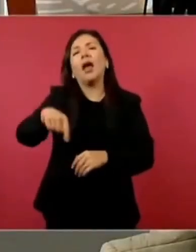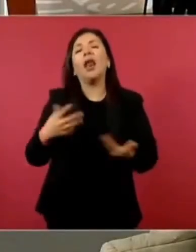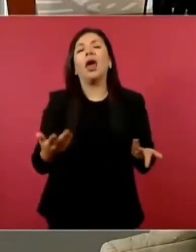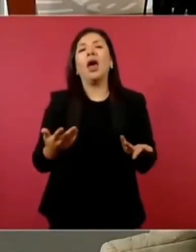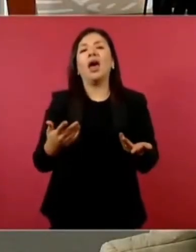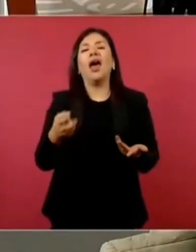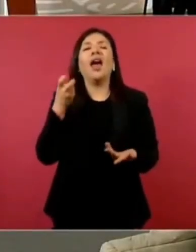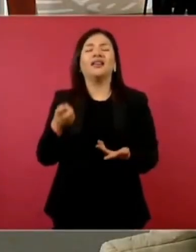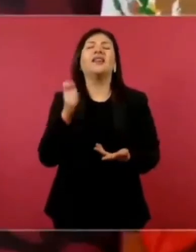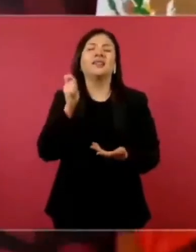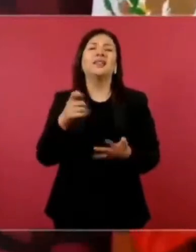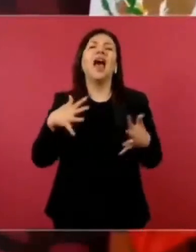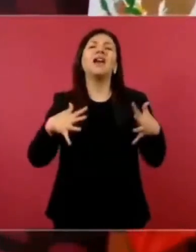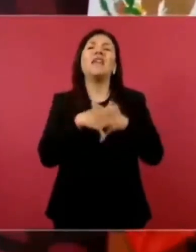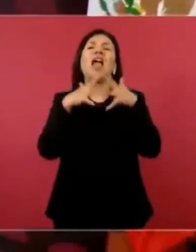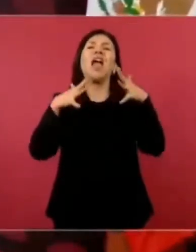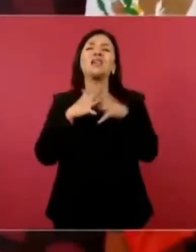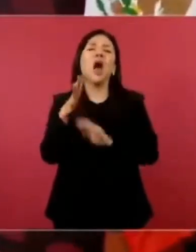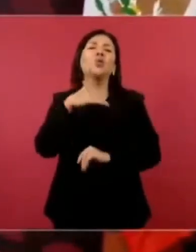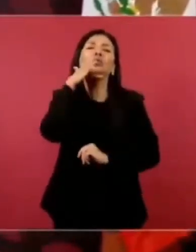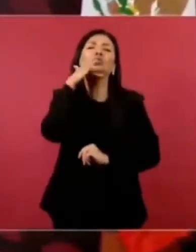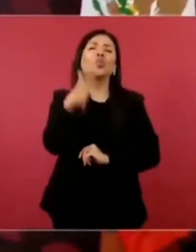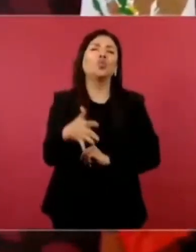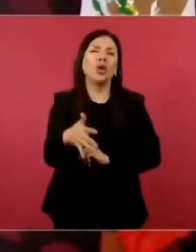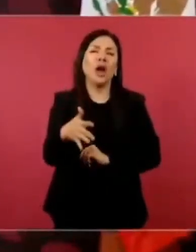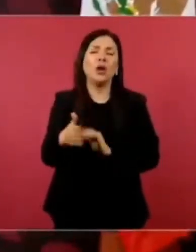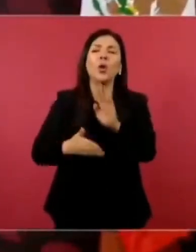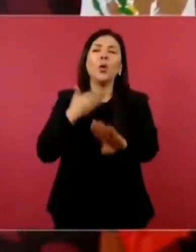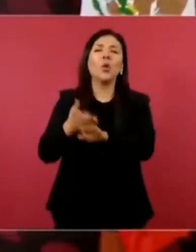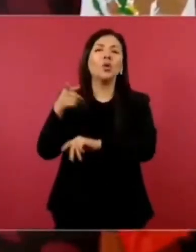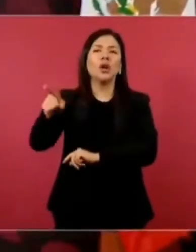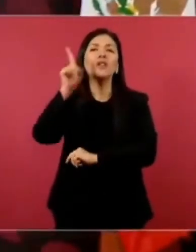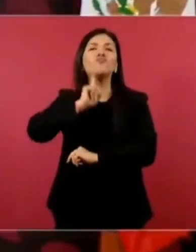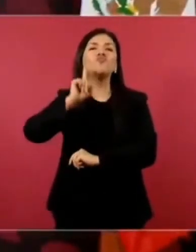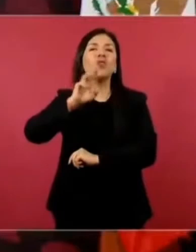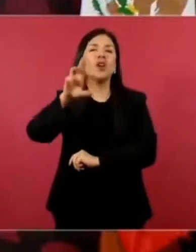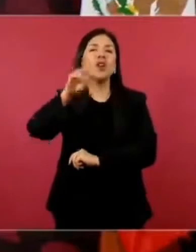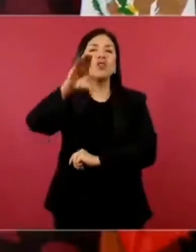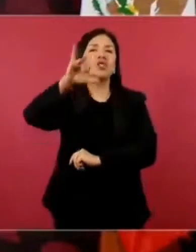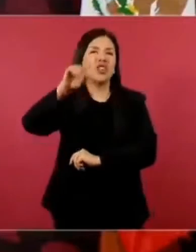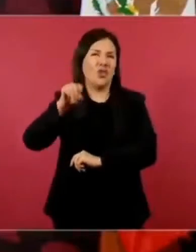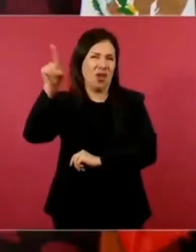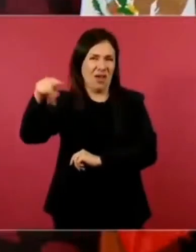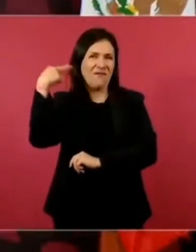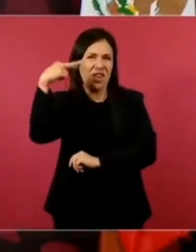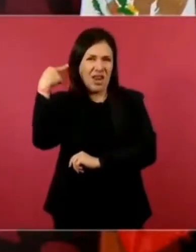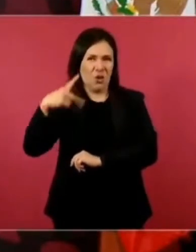la guerra sucia en contra de Rocío